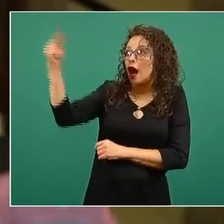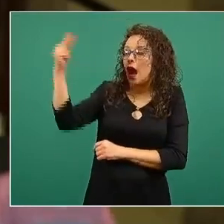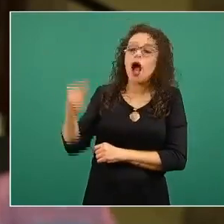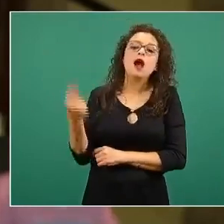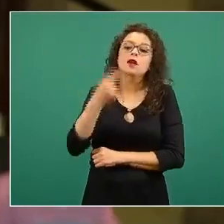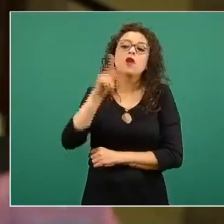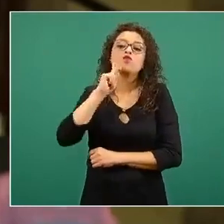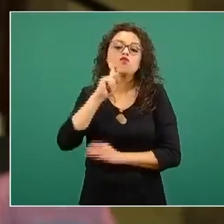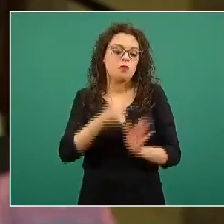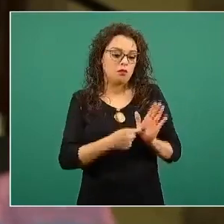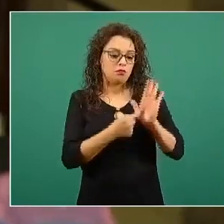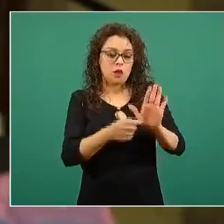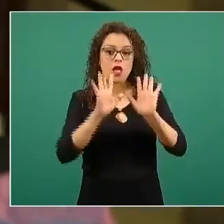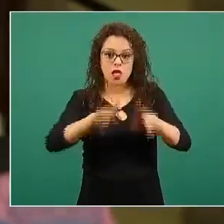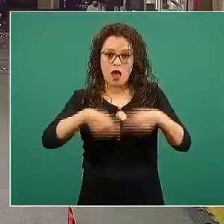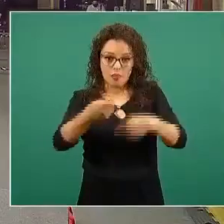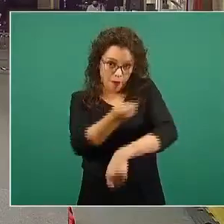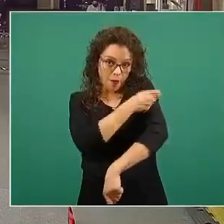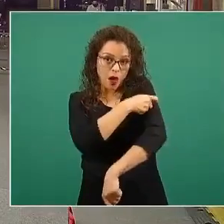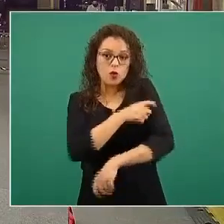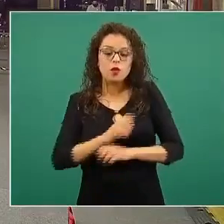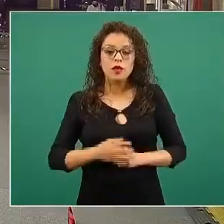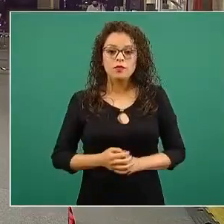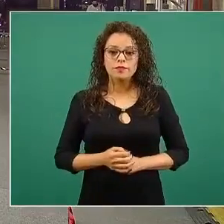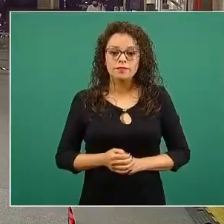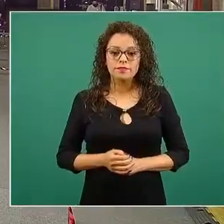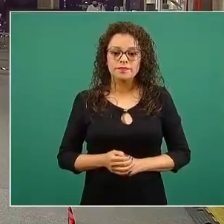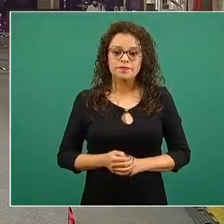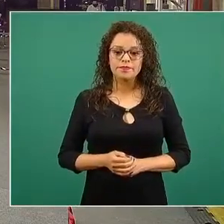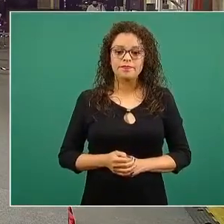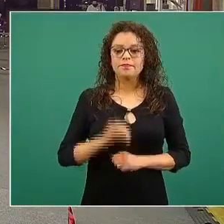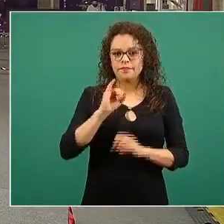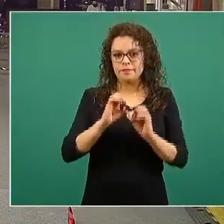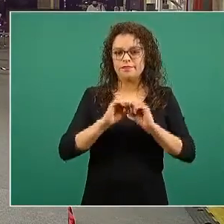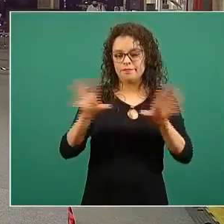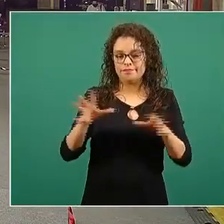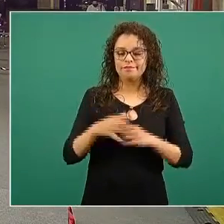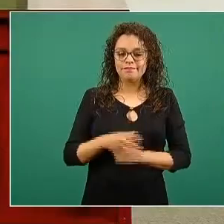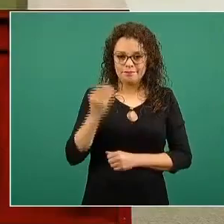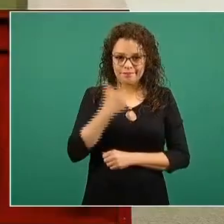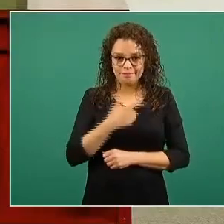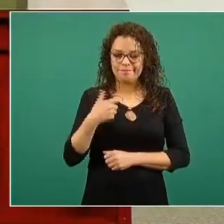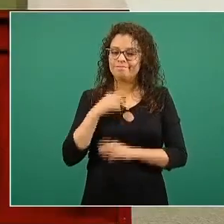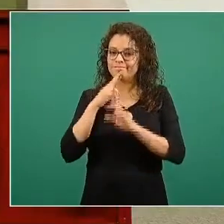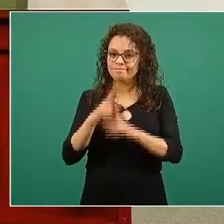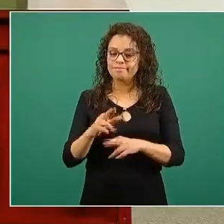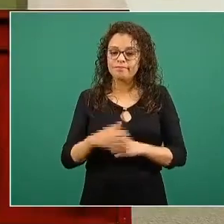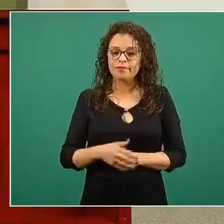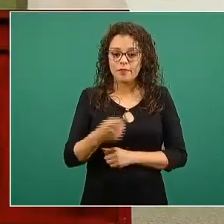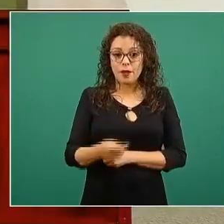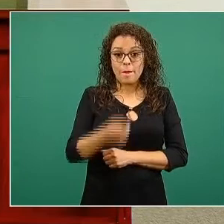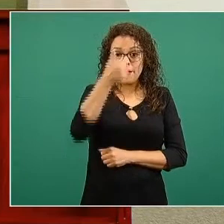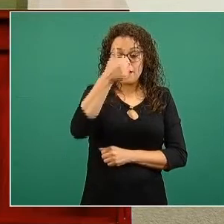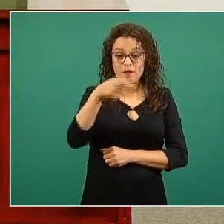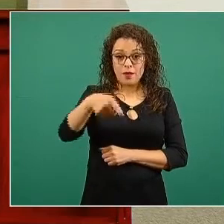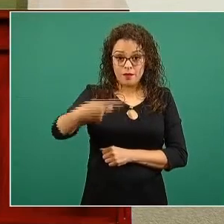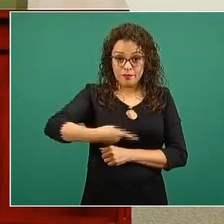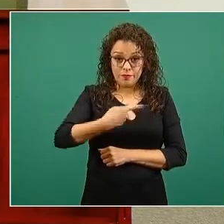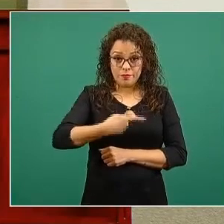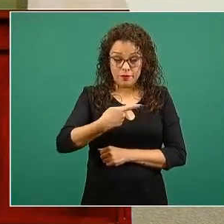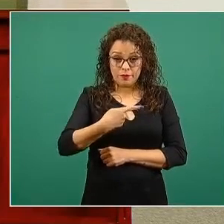que han estado vacunados. Gracias. Claro, cómo no. En relación a la primera pregunta,